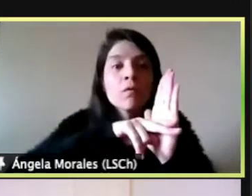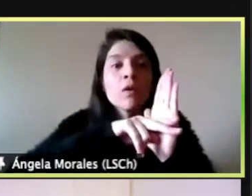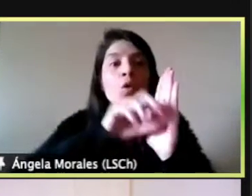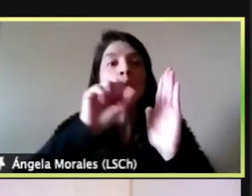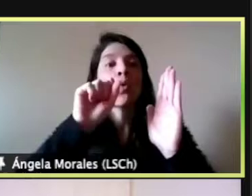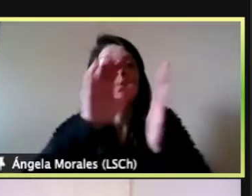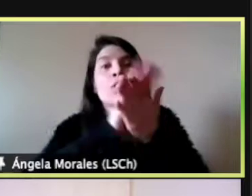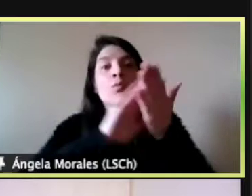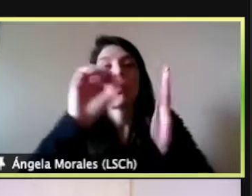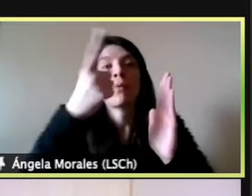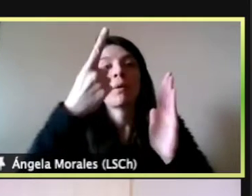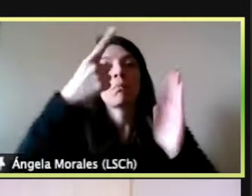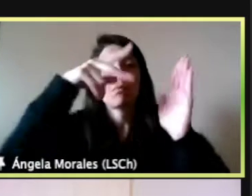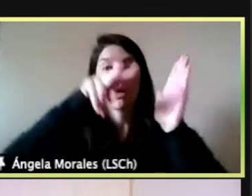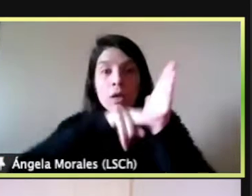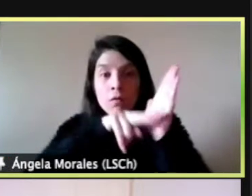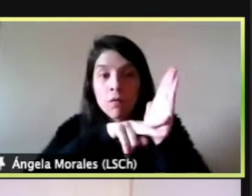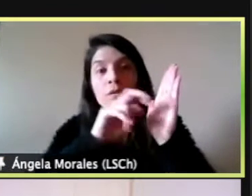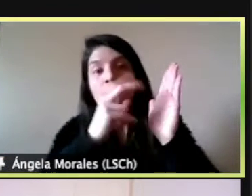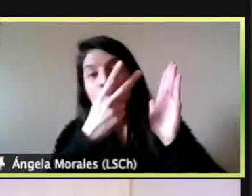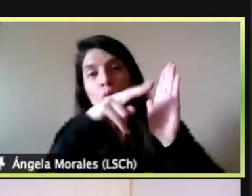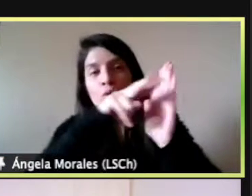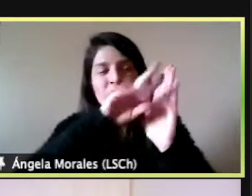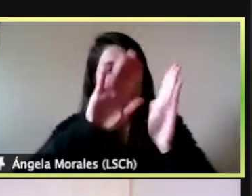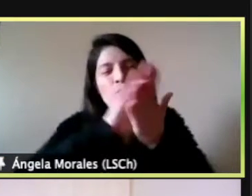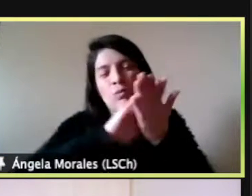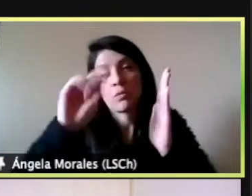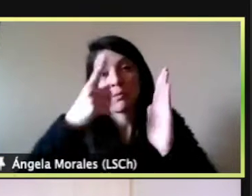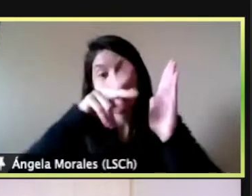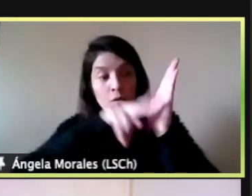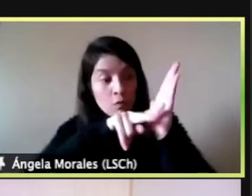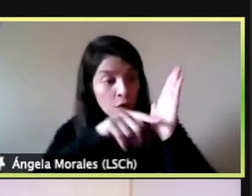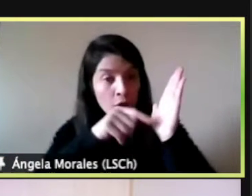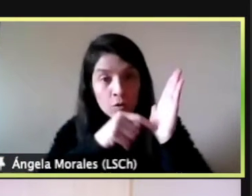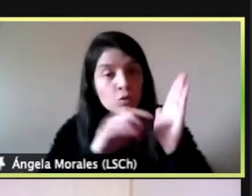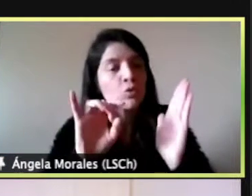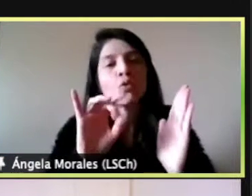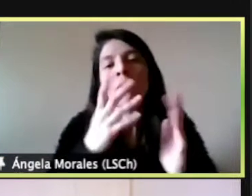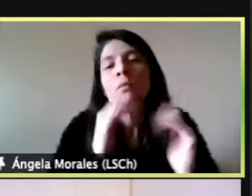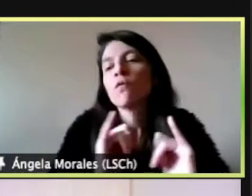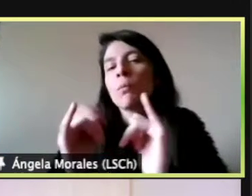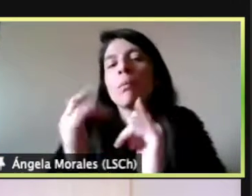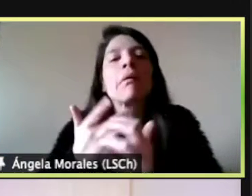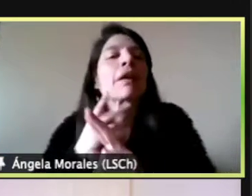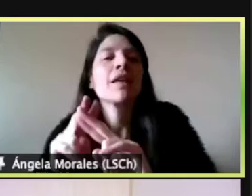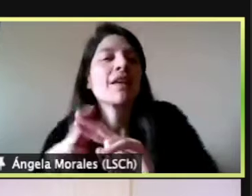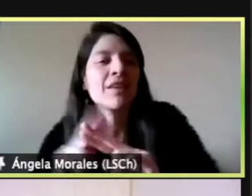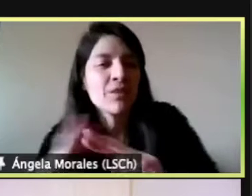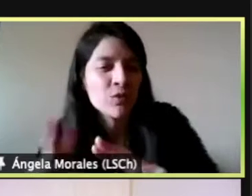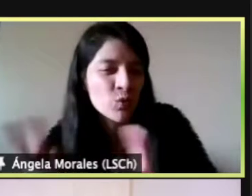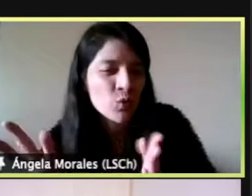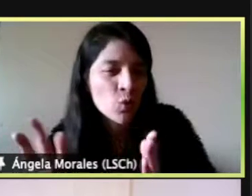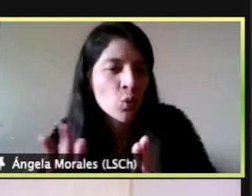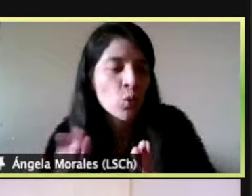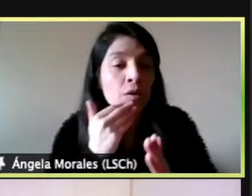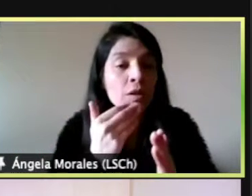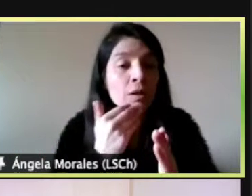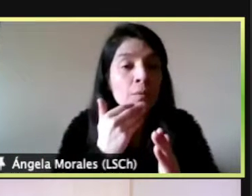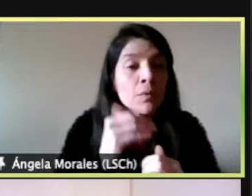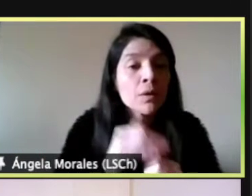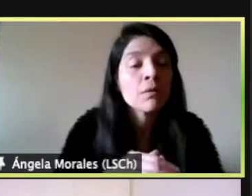solamente lo concreto de lo que se hizo. Y también se puede hacer a través de la fila,